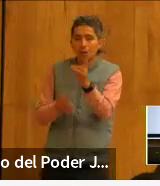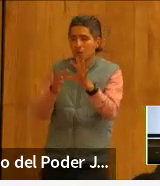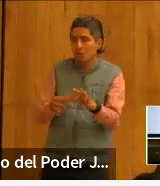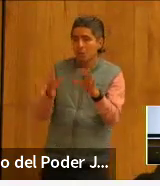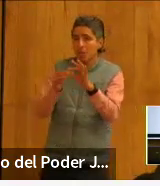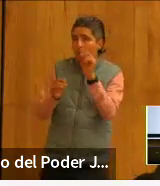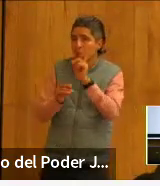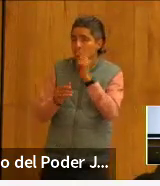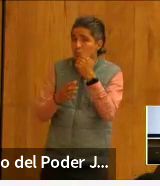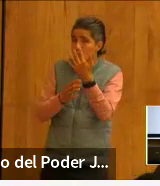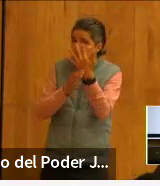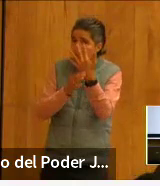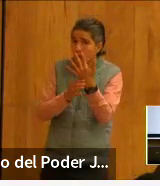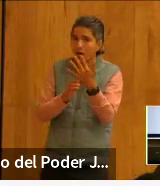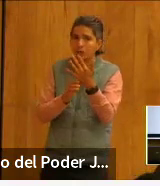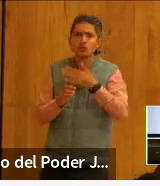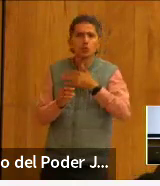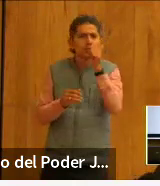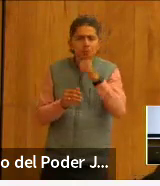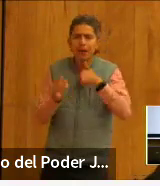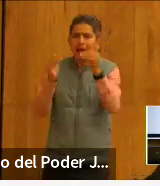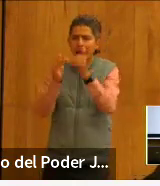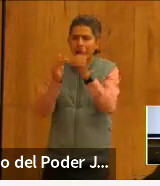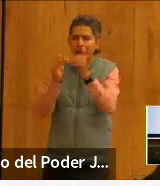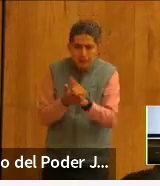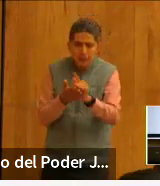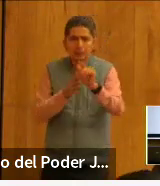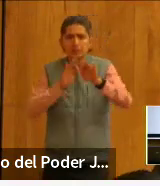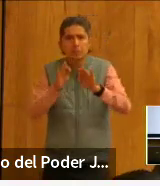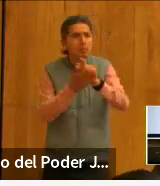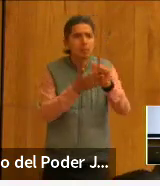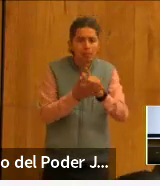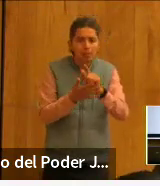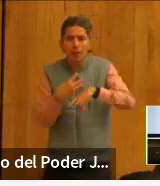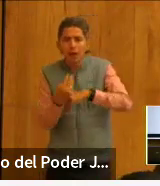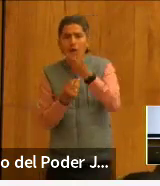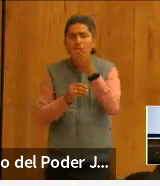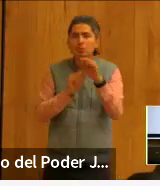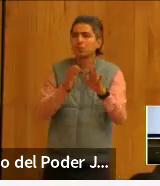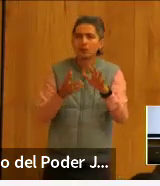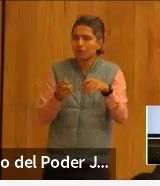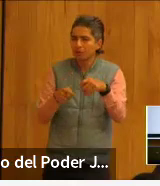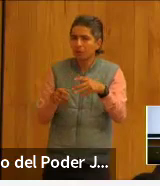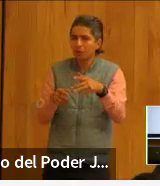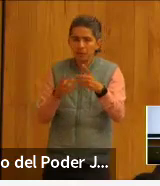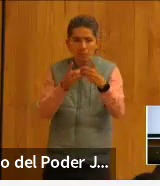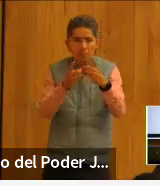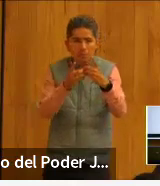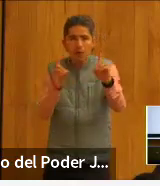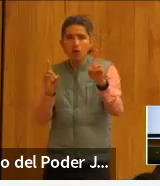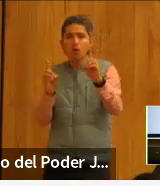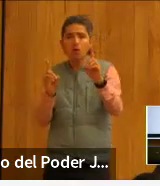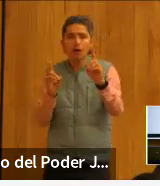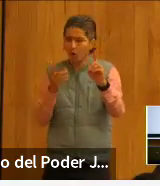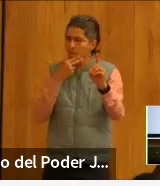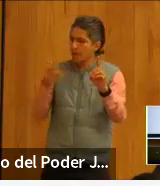narrativa refiere que está dedicado siempre al hogar, que incluso con motivo de la separación el hombre la saca